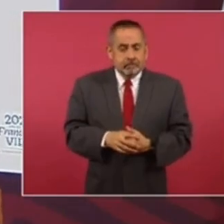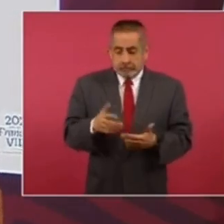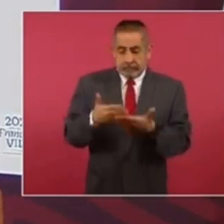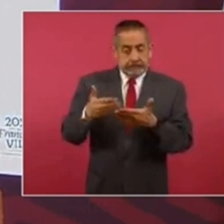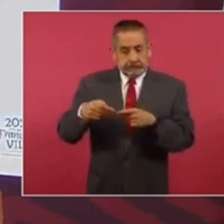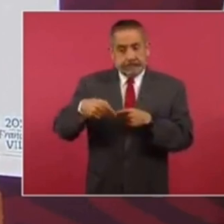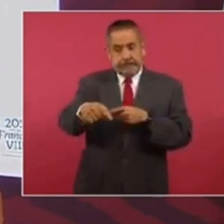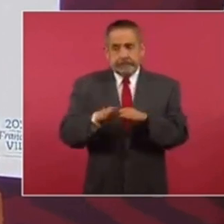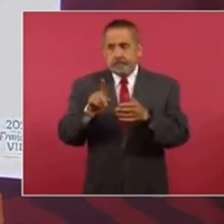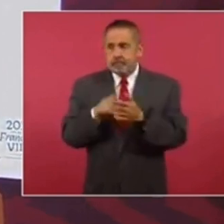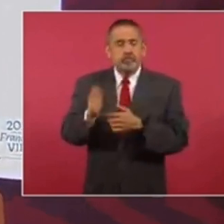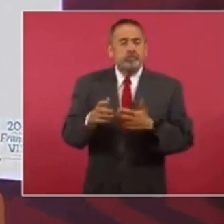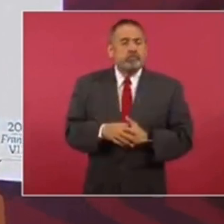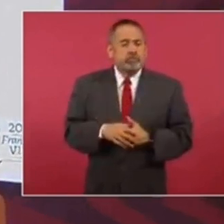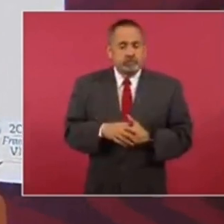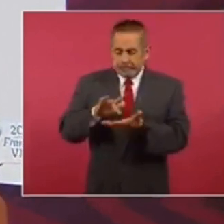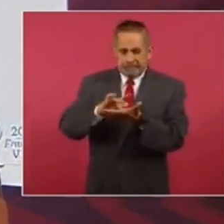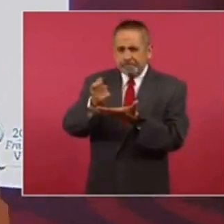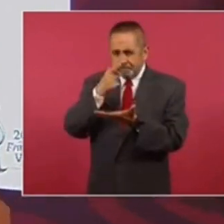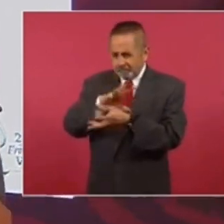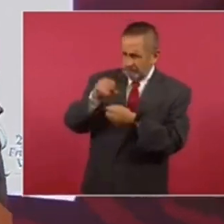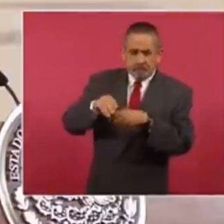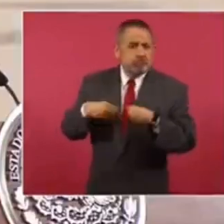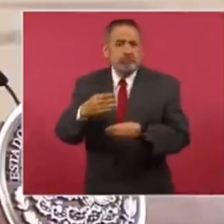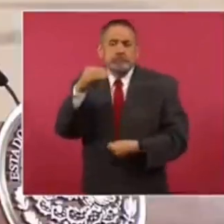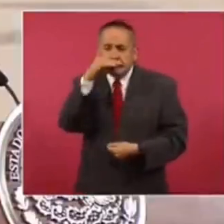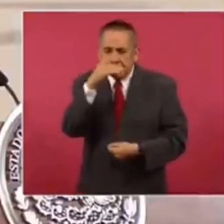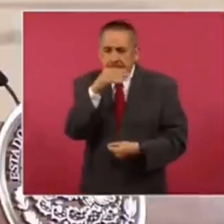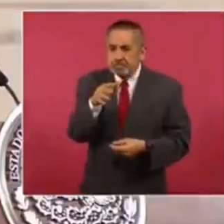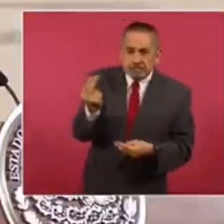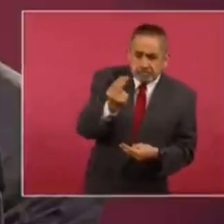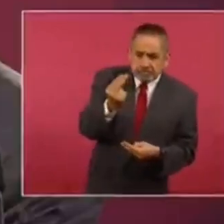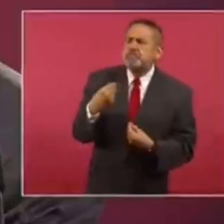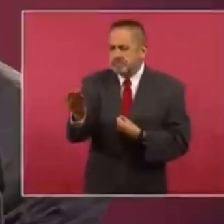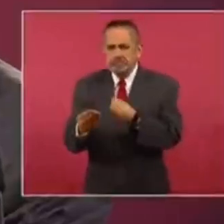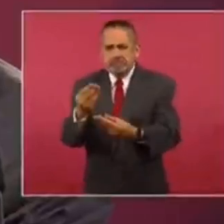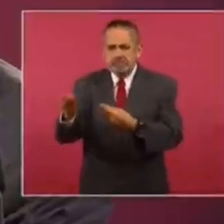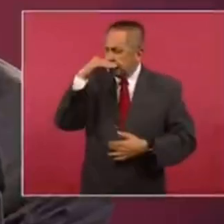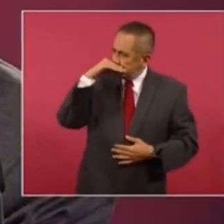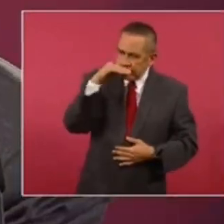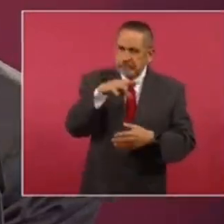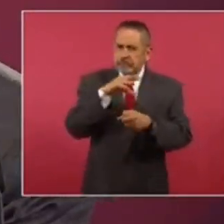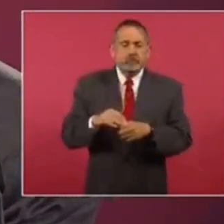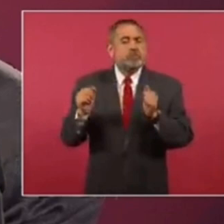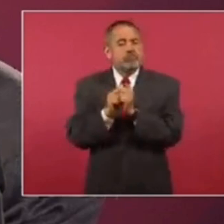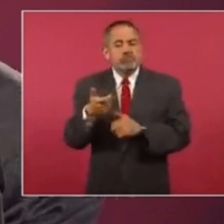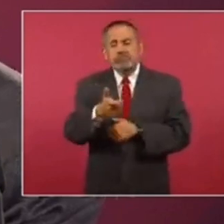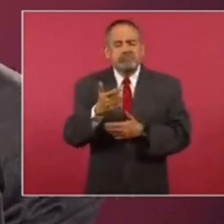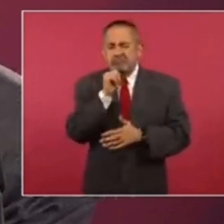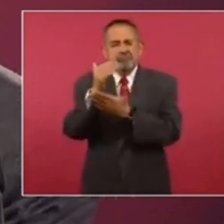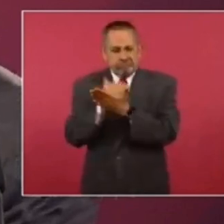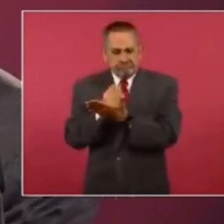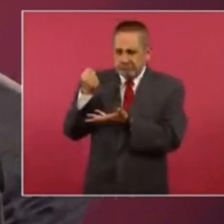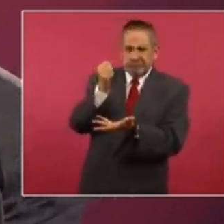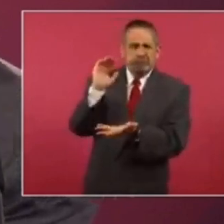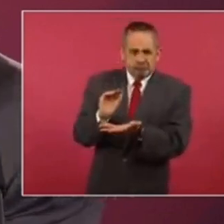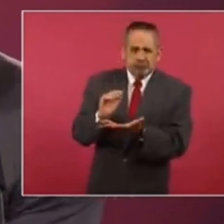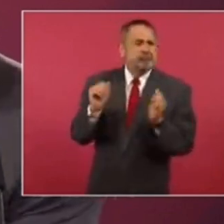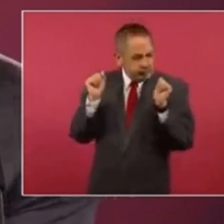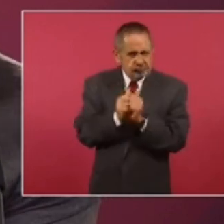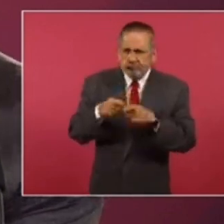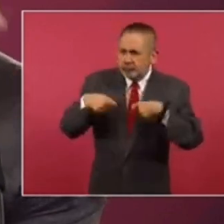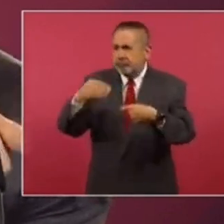tener todos los medicamentos gratuitos que requiera el pueblo de México y con menos presupuesto del